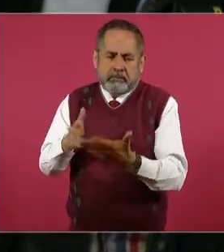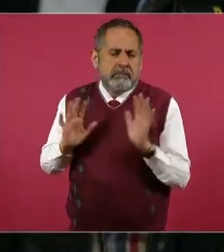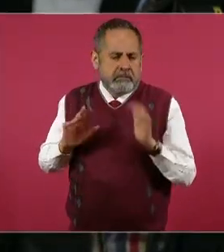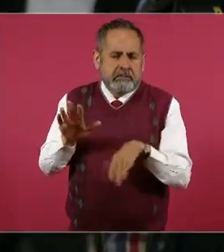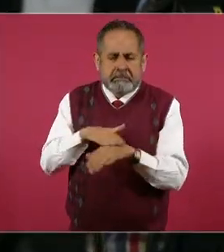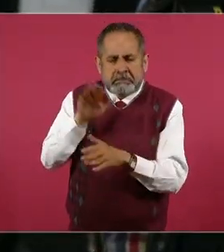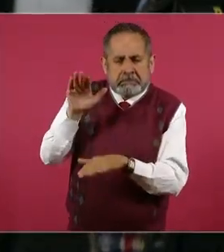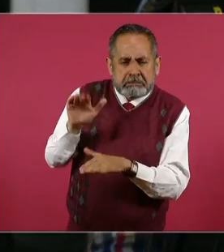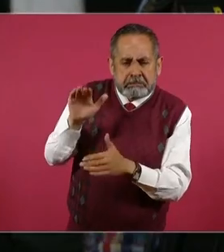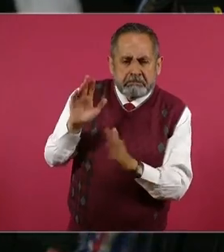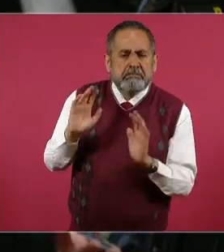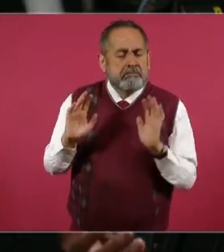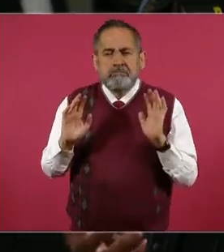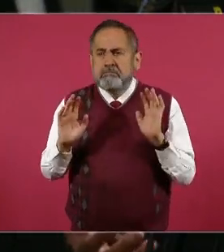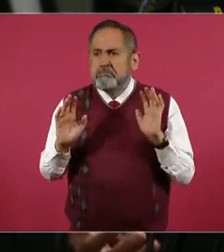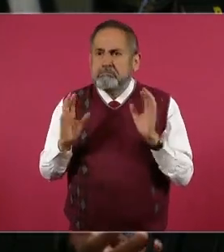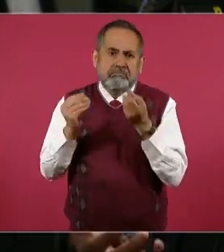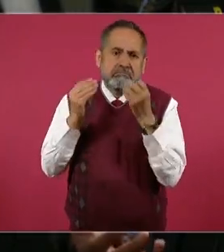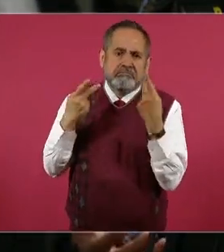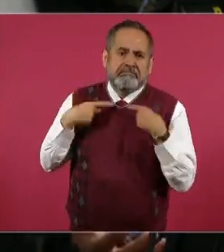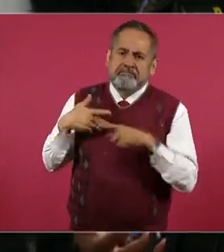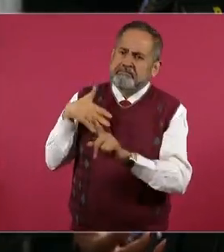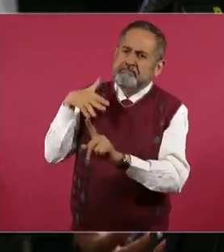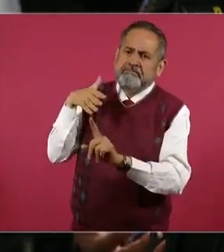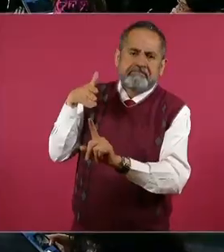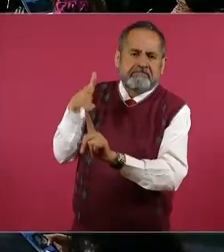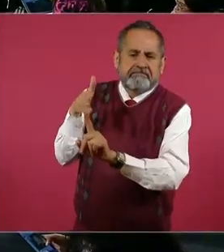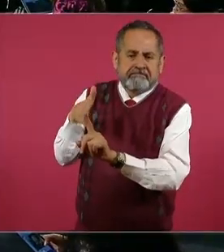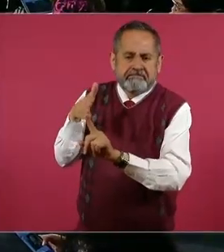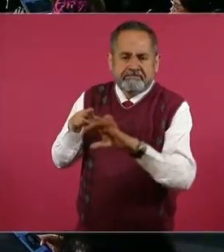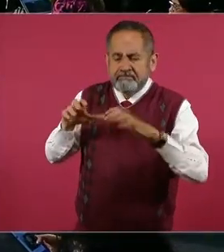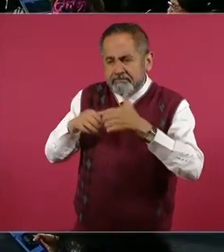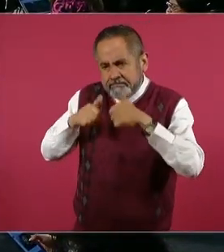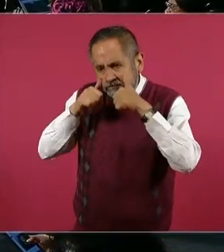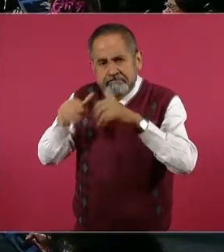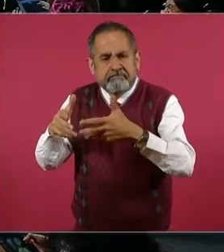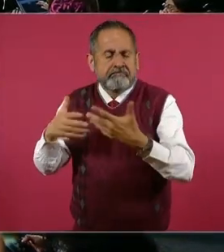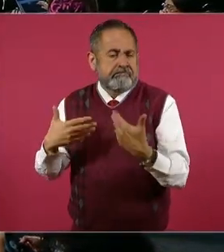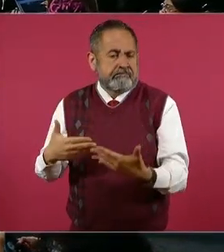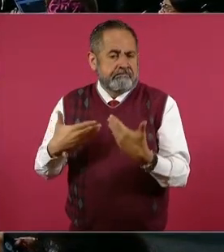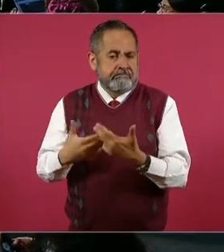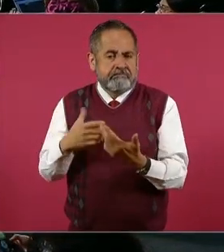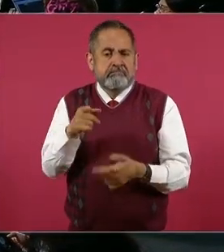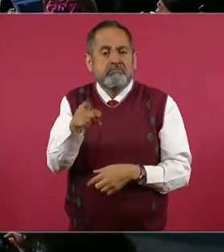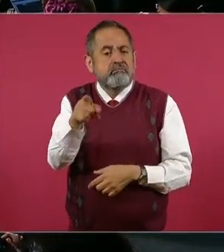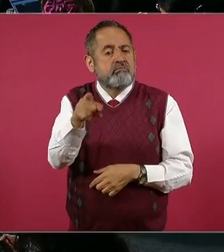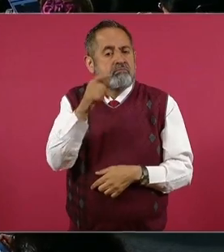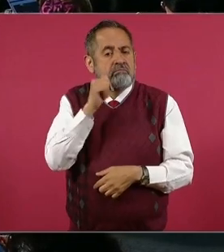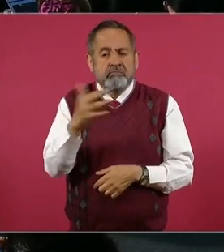pero también es cierto que hay pues se ha mantenido siempre sobre el 50%.